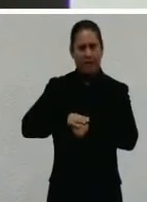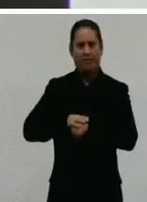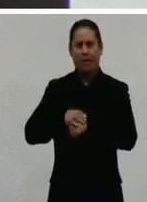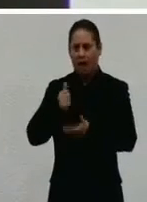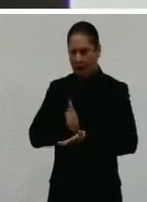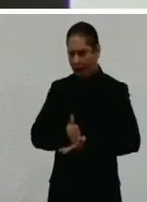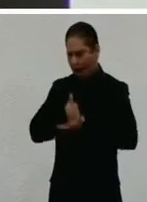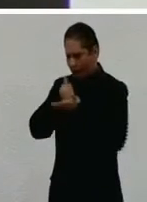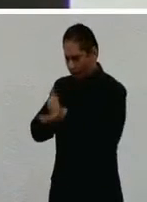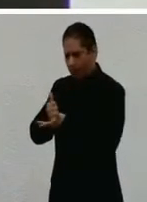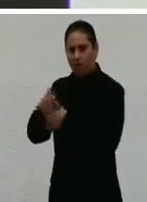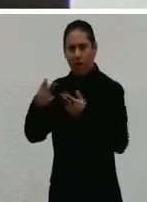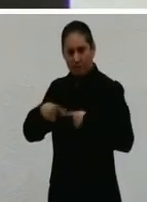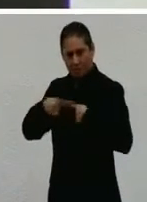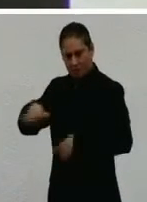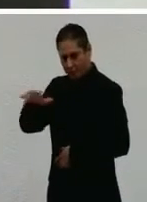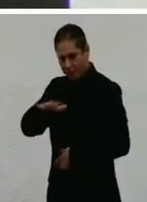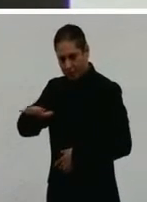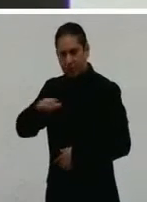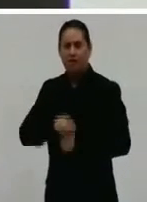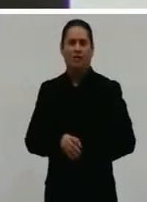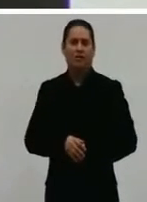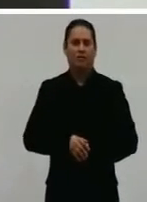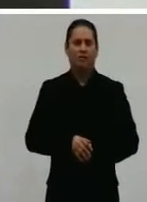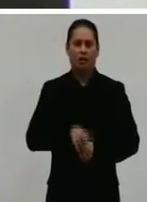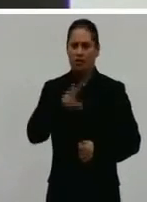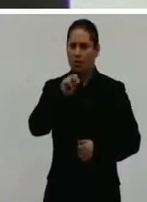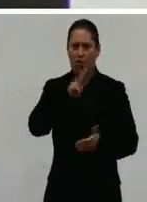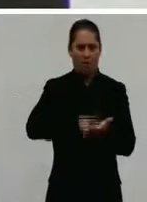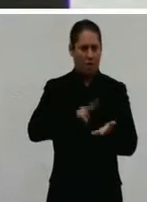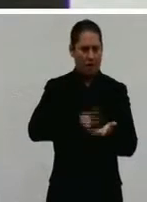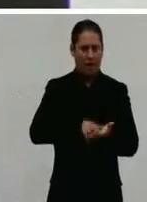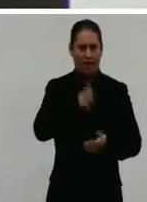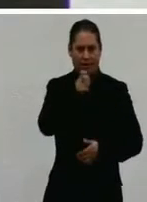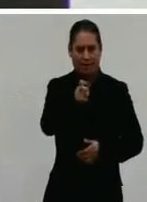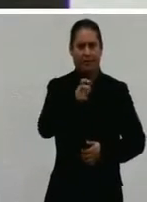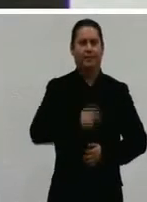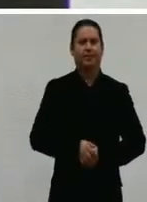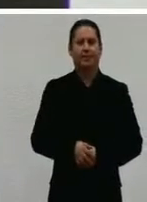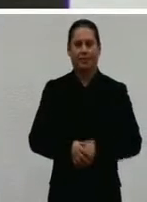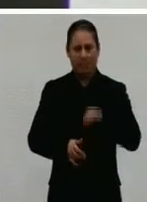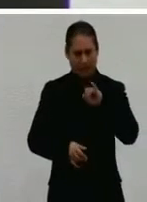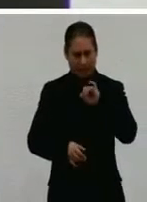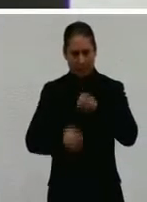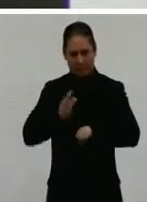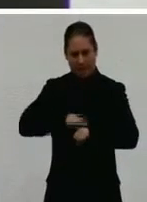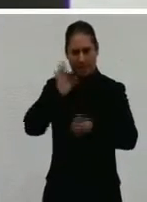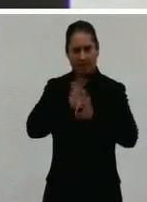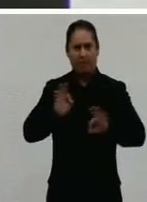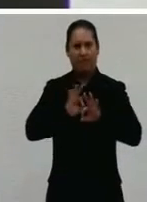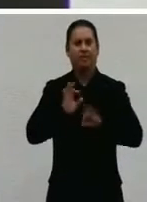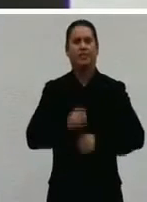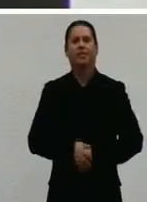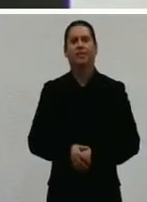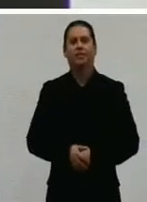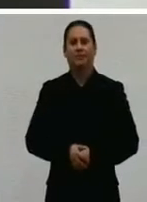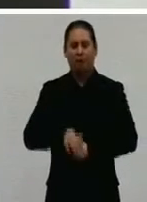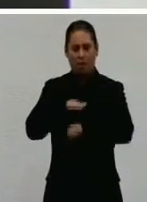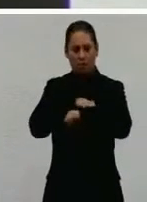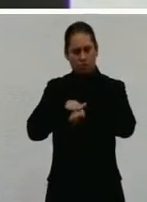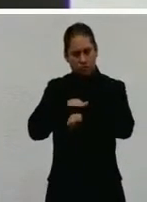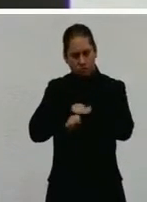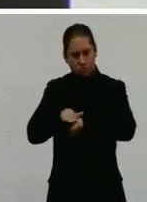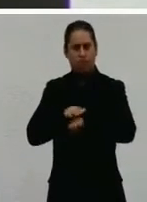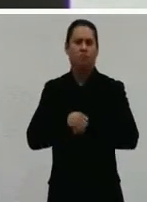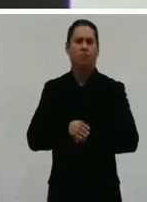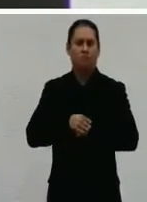ningún cargo o encargo vale más que eso es morena reconocemos